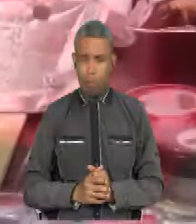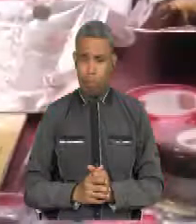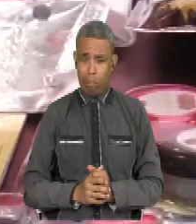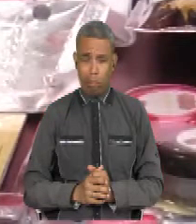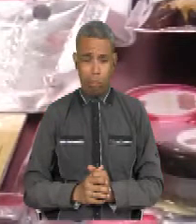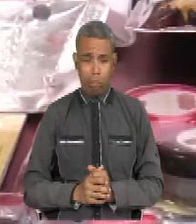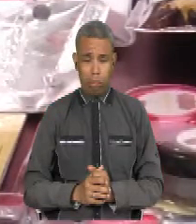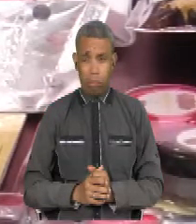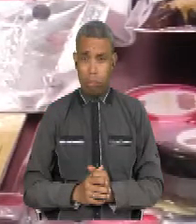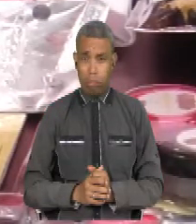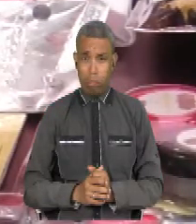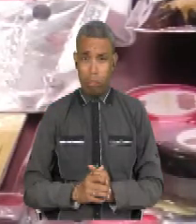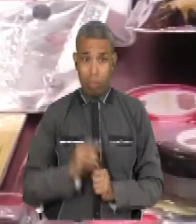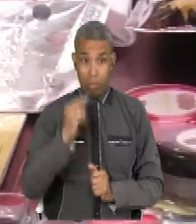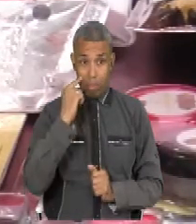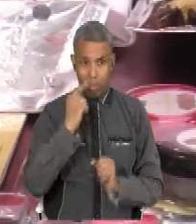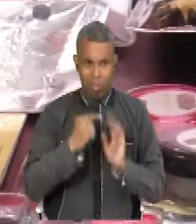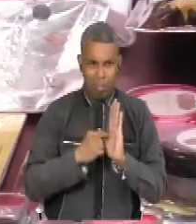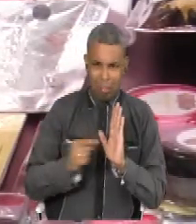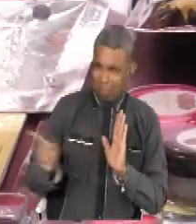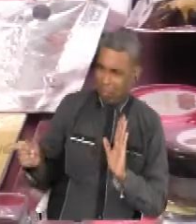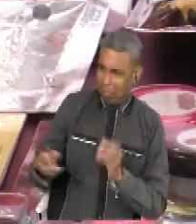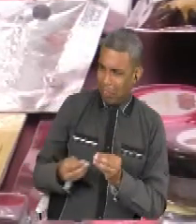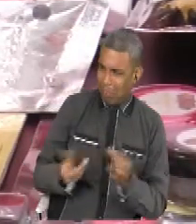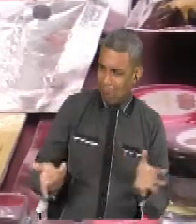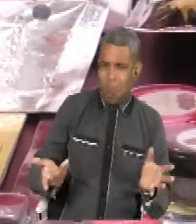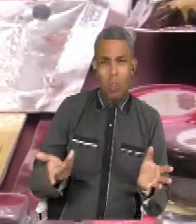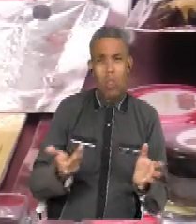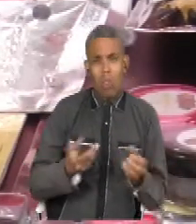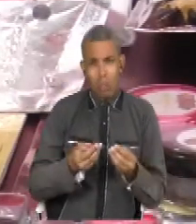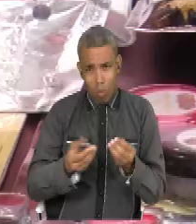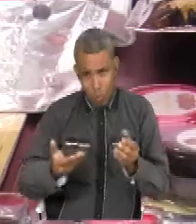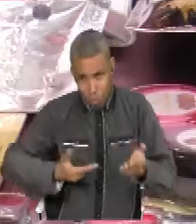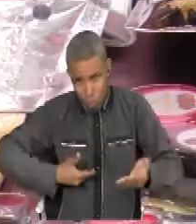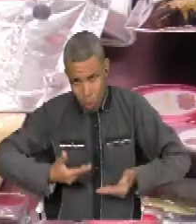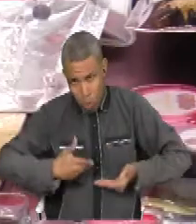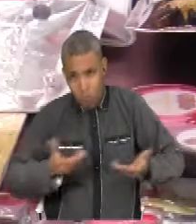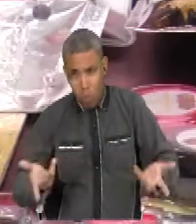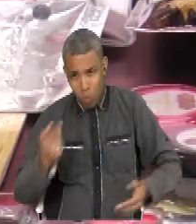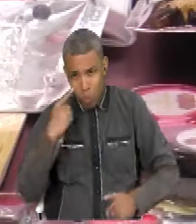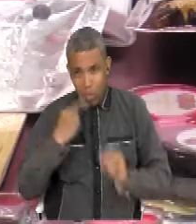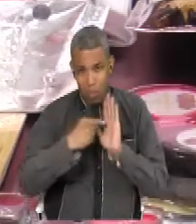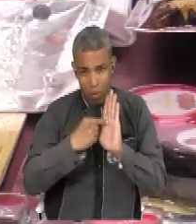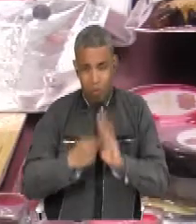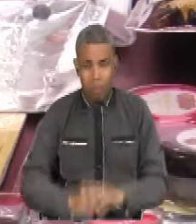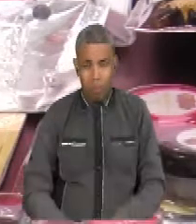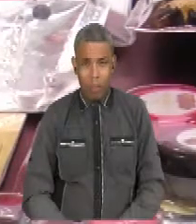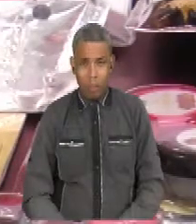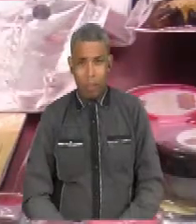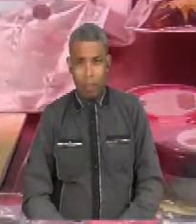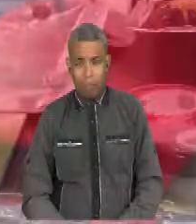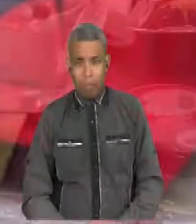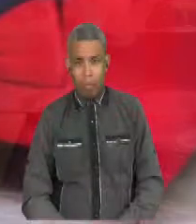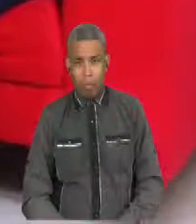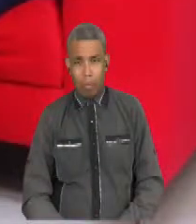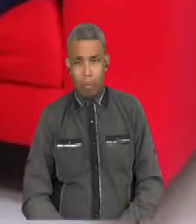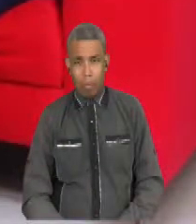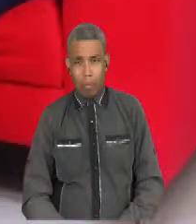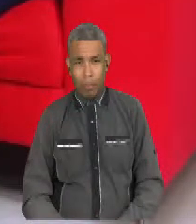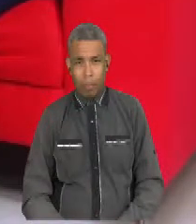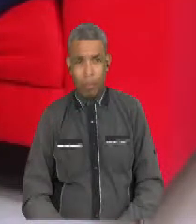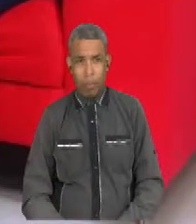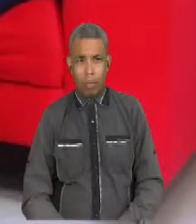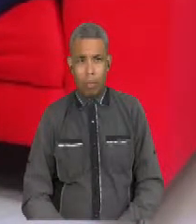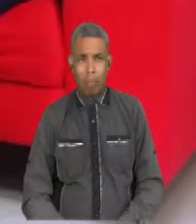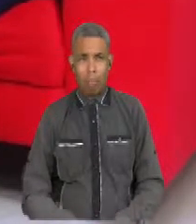Hablemosle a nuestros televidentes, entonces, ¿qué es lo que podemos encontrar en la tienda? En la tienda erótica podemos encontrar lencería